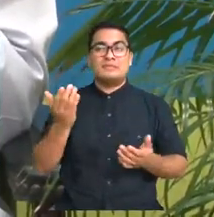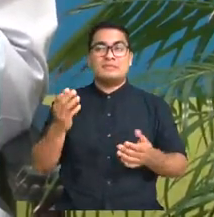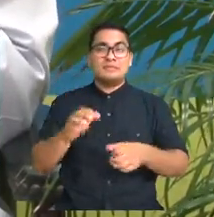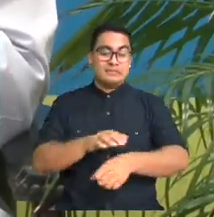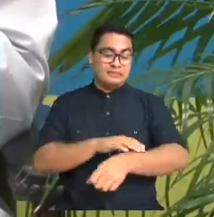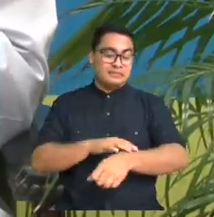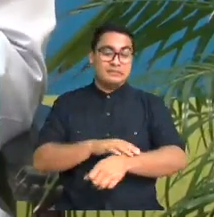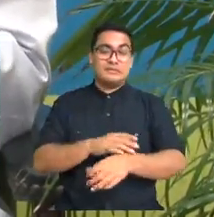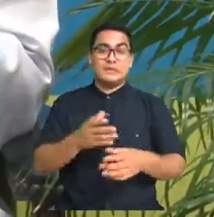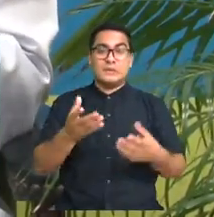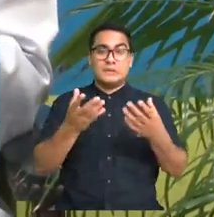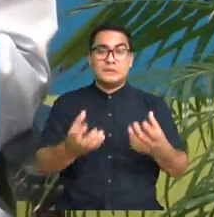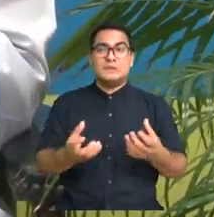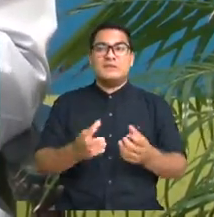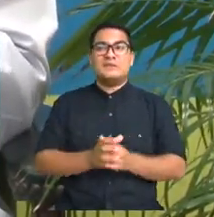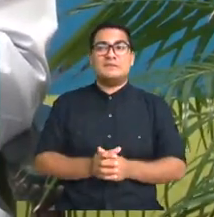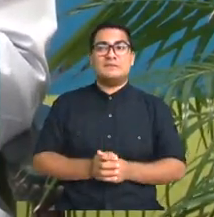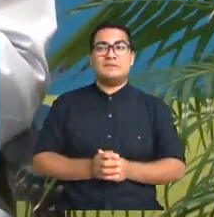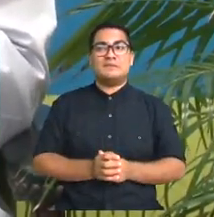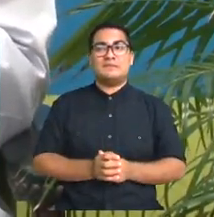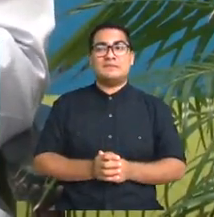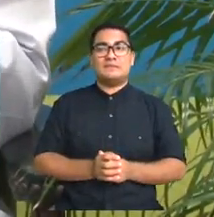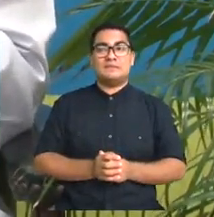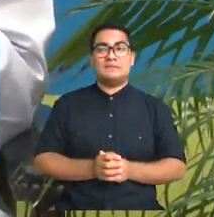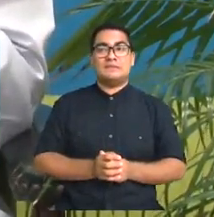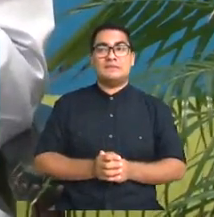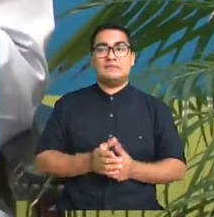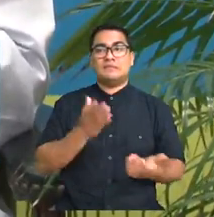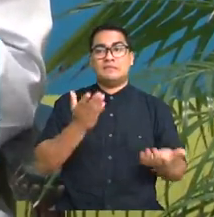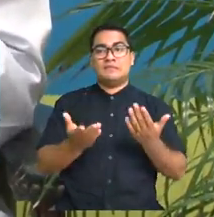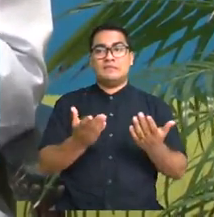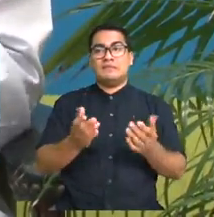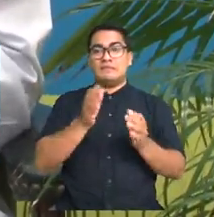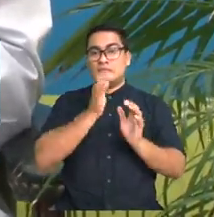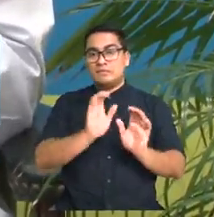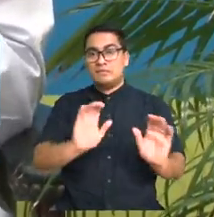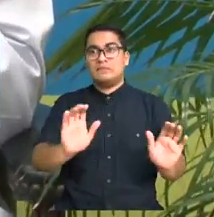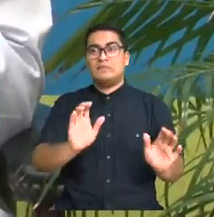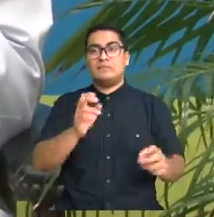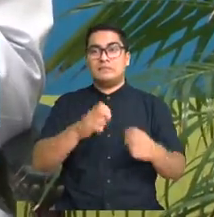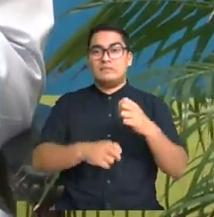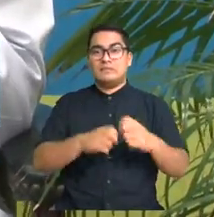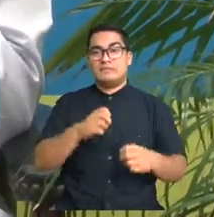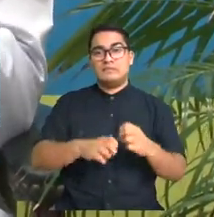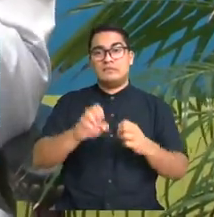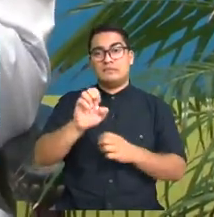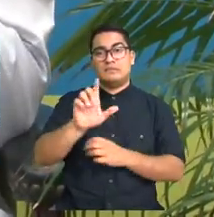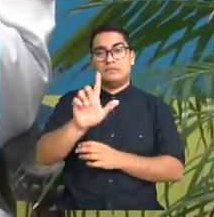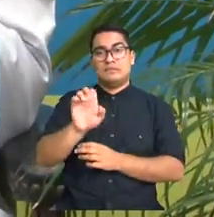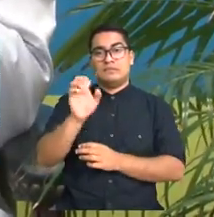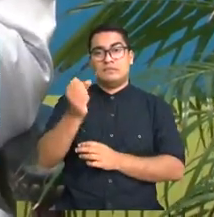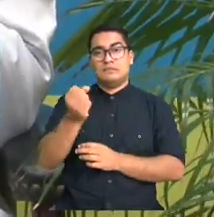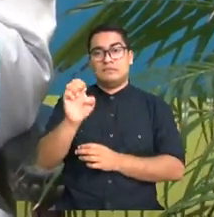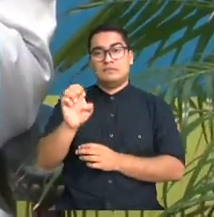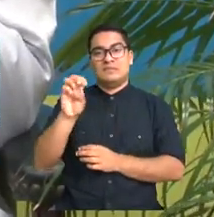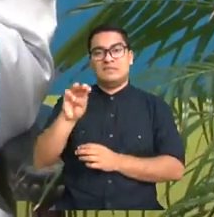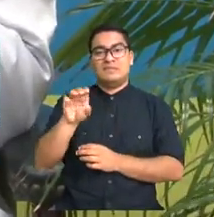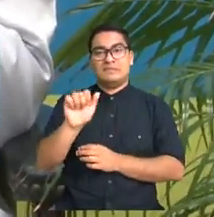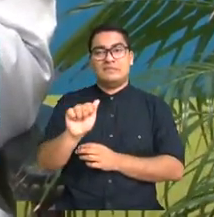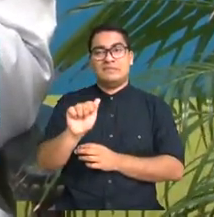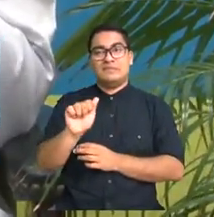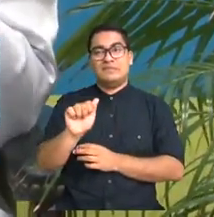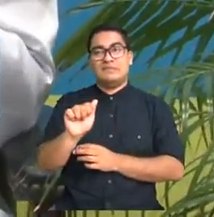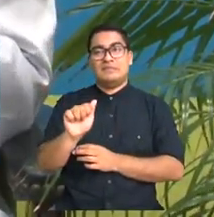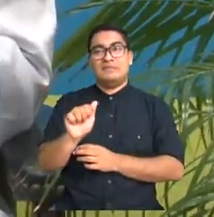seca, muy común en los niños que tienen enfermedad, por ejemplo, el eczema atópico. Entonces, para ese tipo de